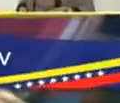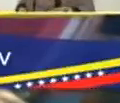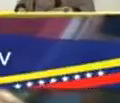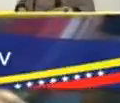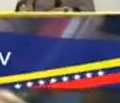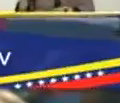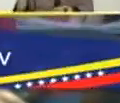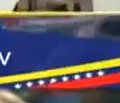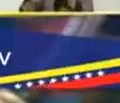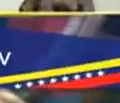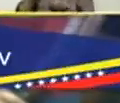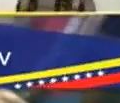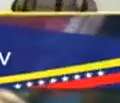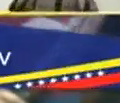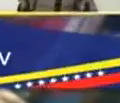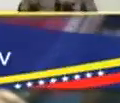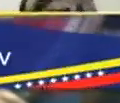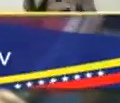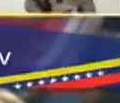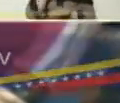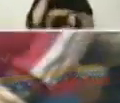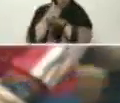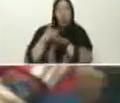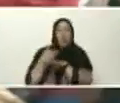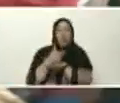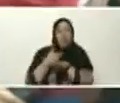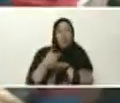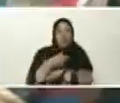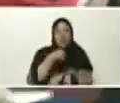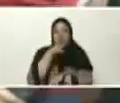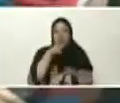que ver con la relación partido-gobierno. Usted